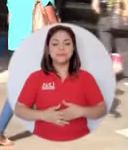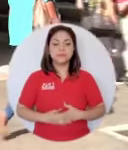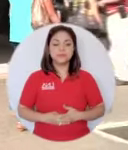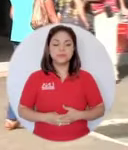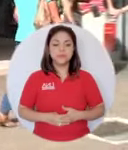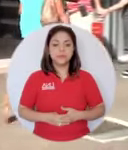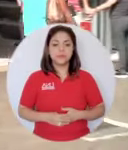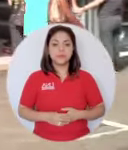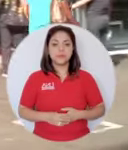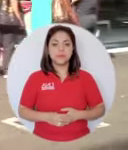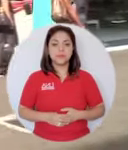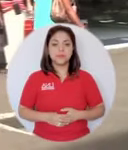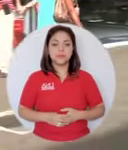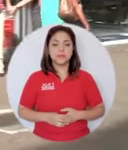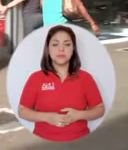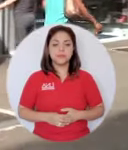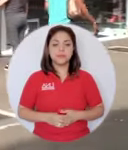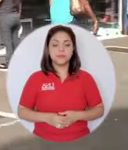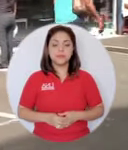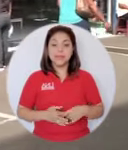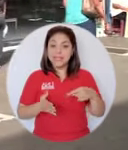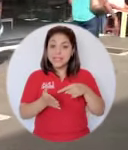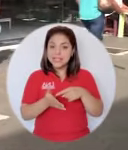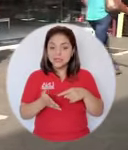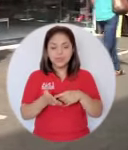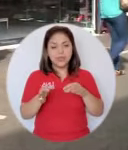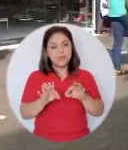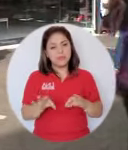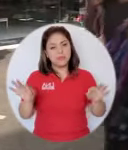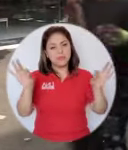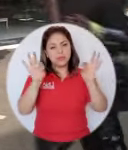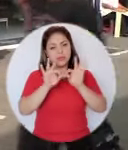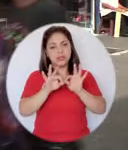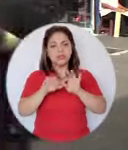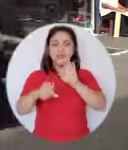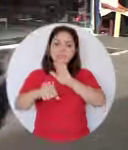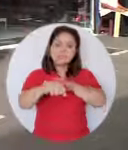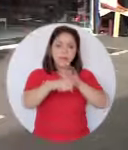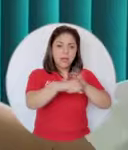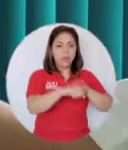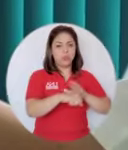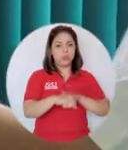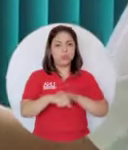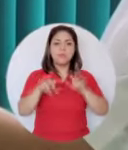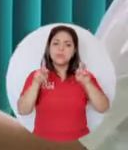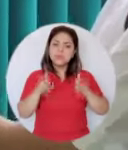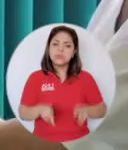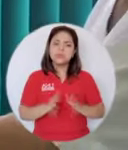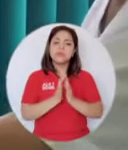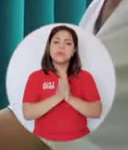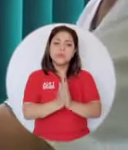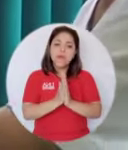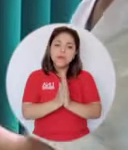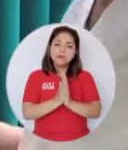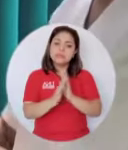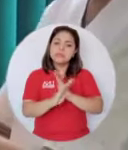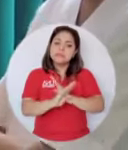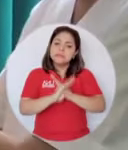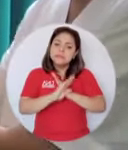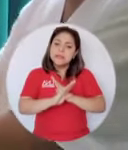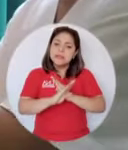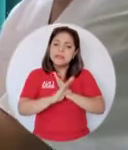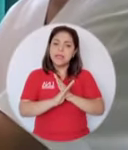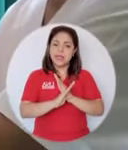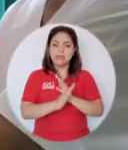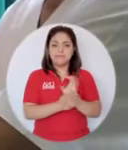Ahora, esto es particularmente importante, lo que usted decía, un llamado a que la gente mantenga las medidas